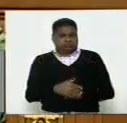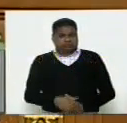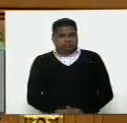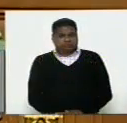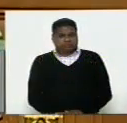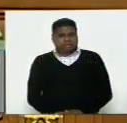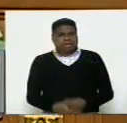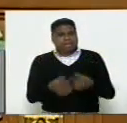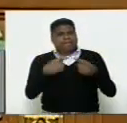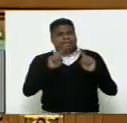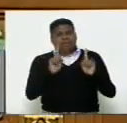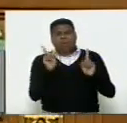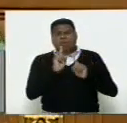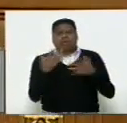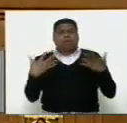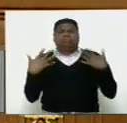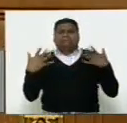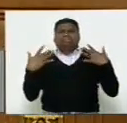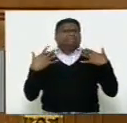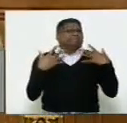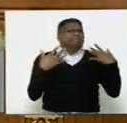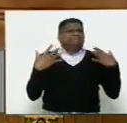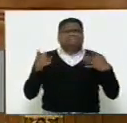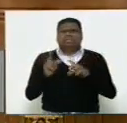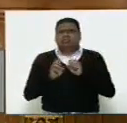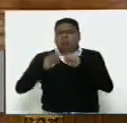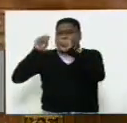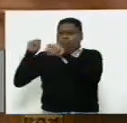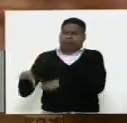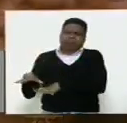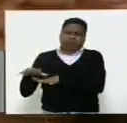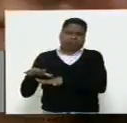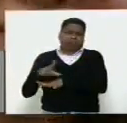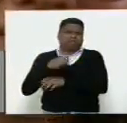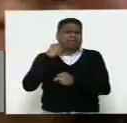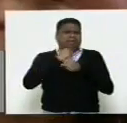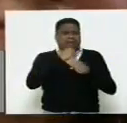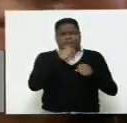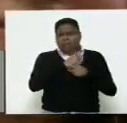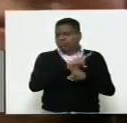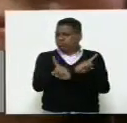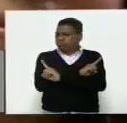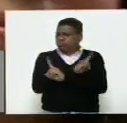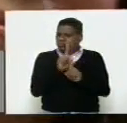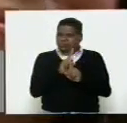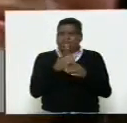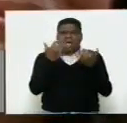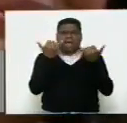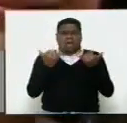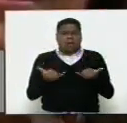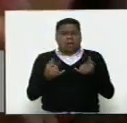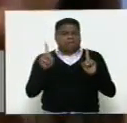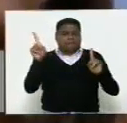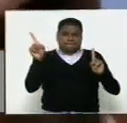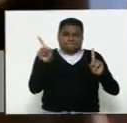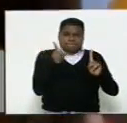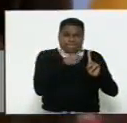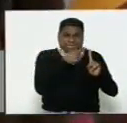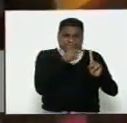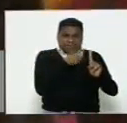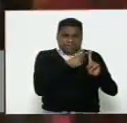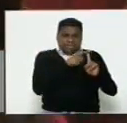que desesperarse y no hay que abandonar la tarea. Ahora es prioridad en